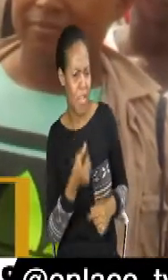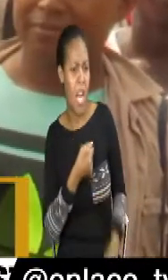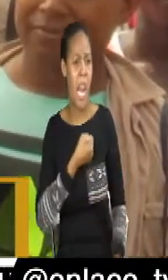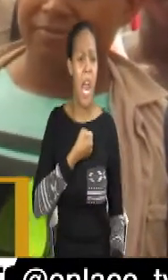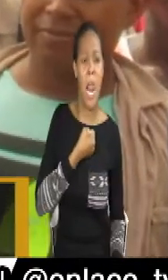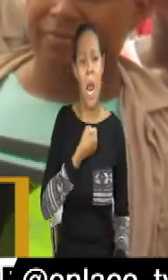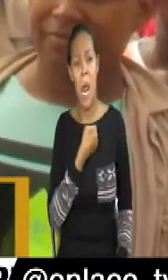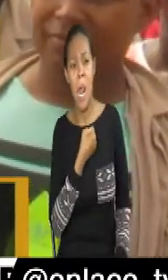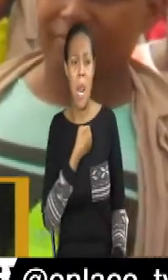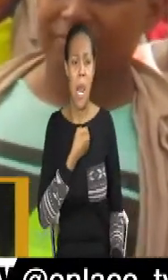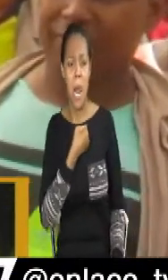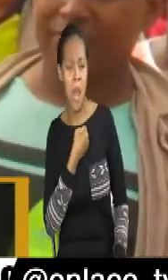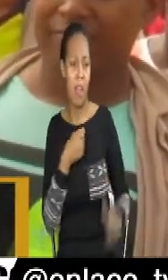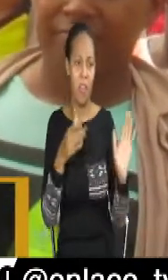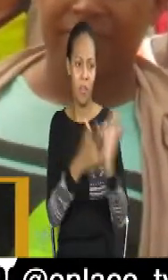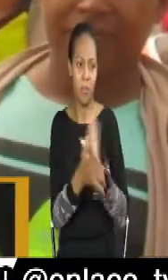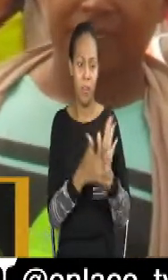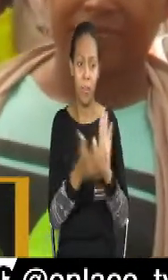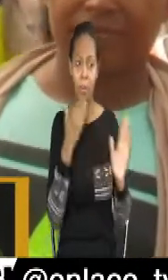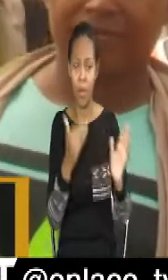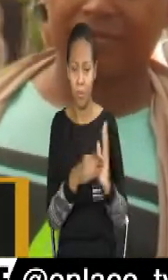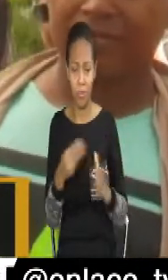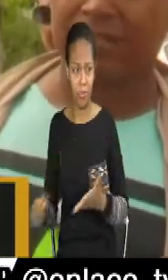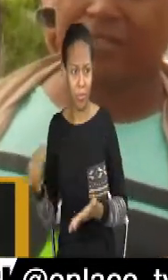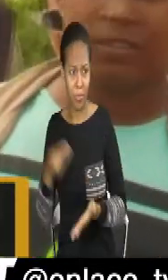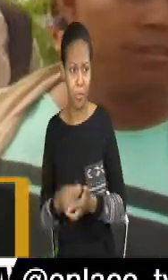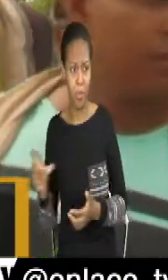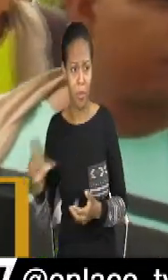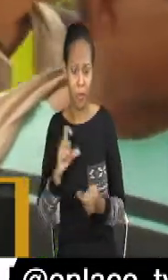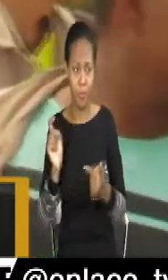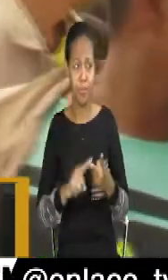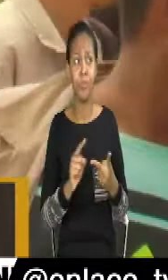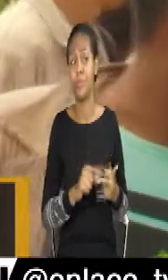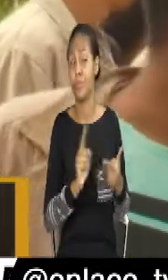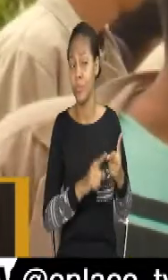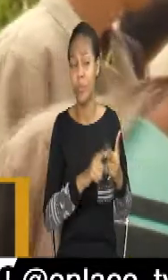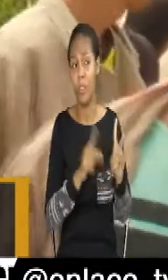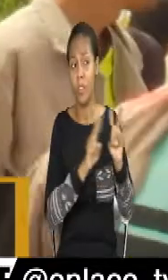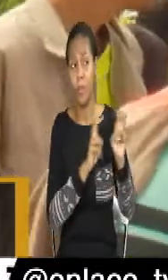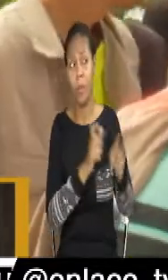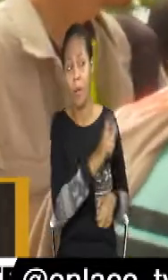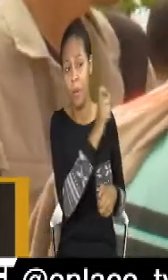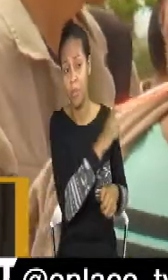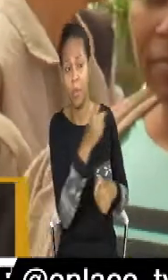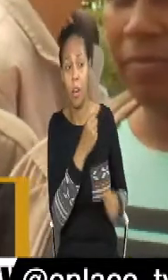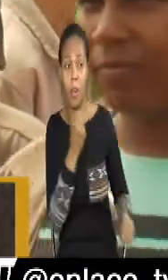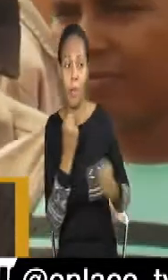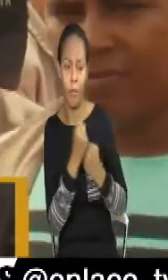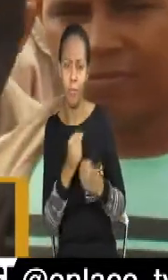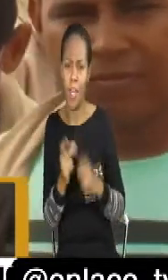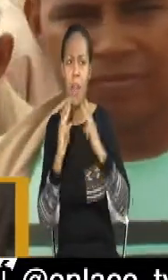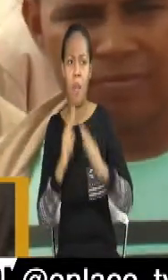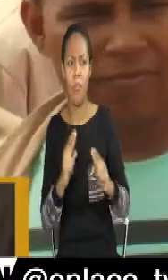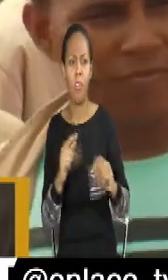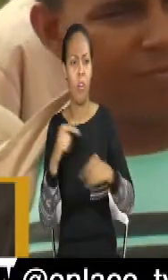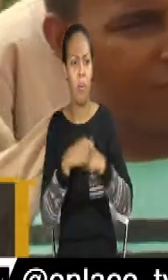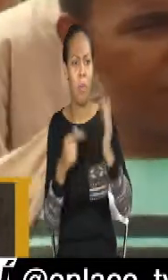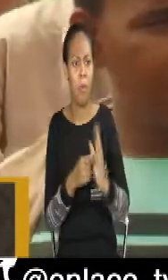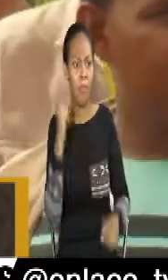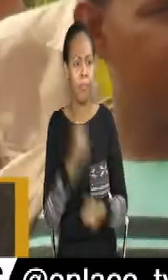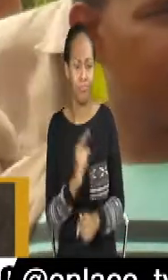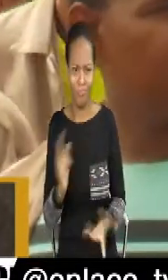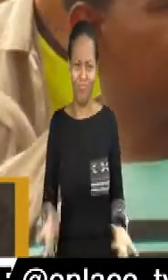temas. Primero el tema salarial, segundo el tema de los proveedores. Entonces esta es una respuesta tajante a estos señores que de